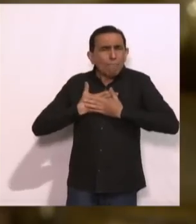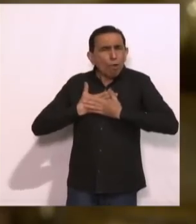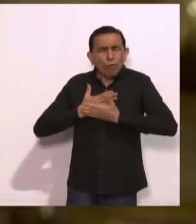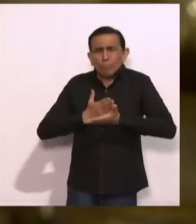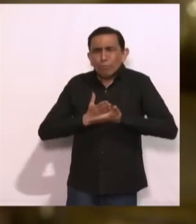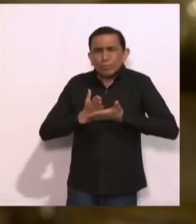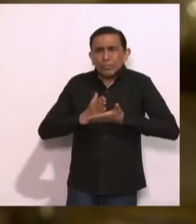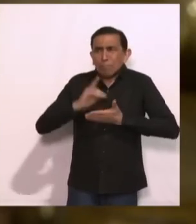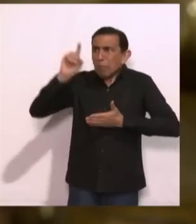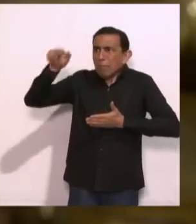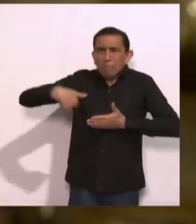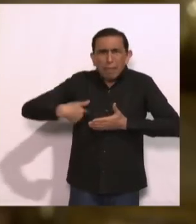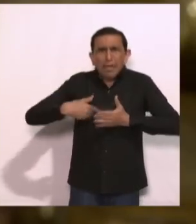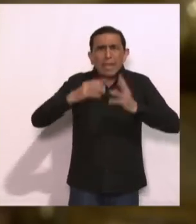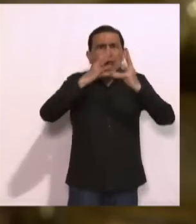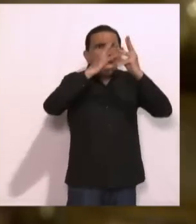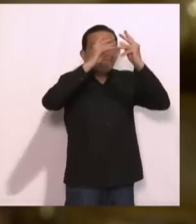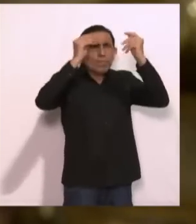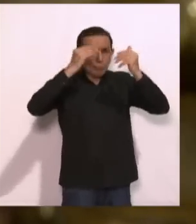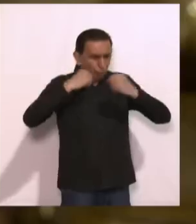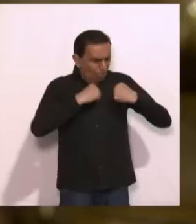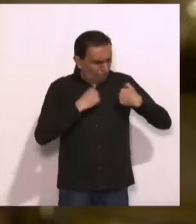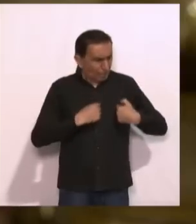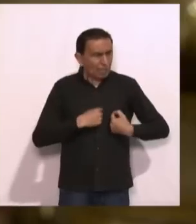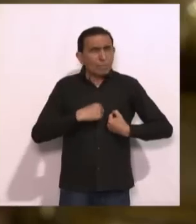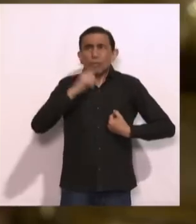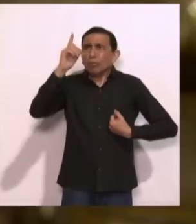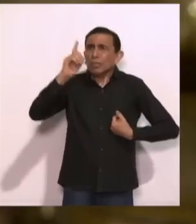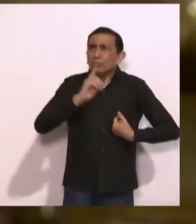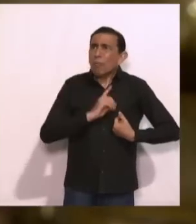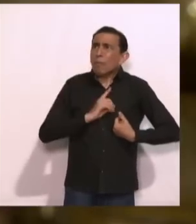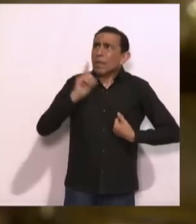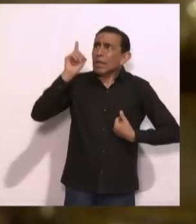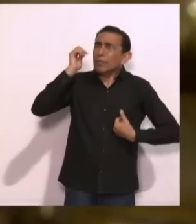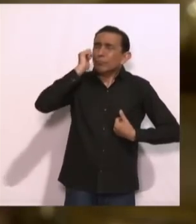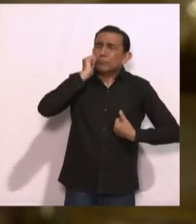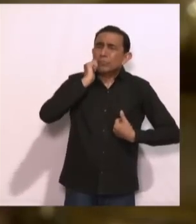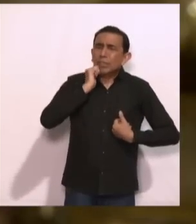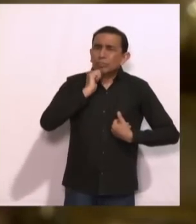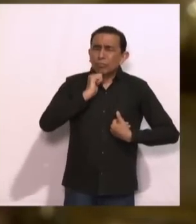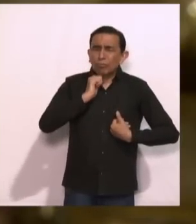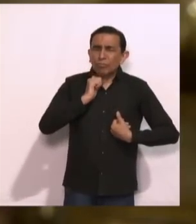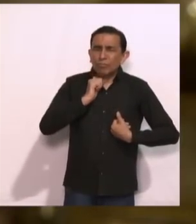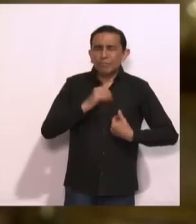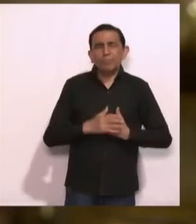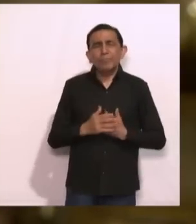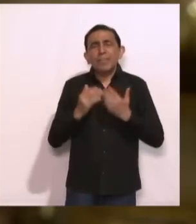pido que por tu poder y bondad infinita vengas espiritualmente a mí.